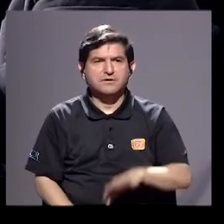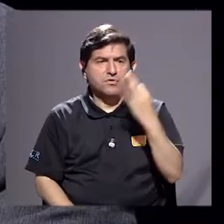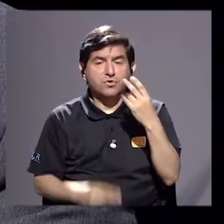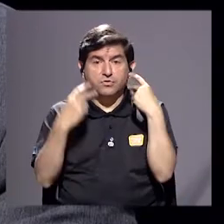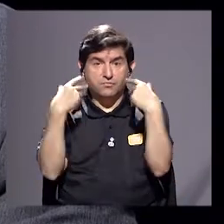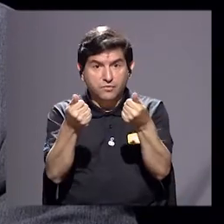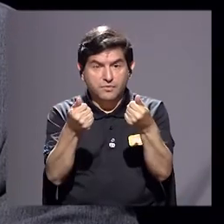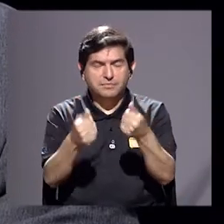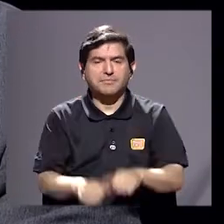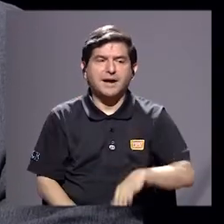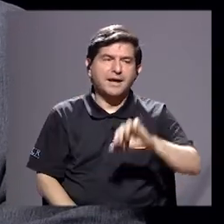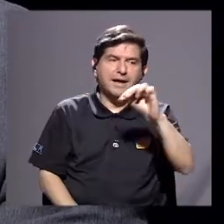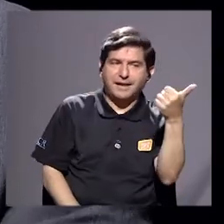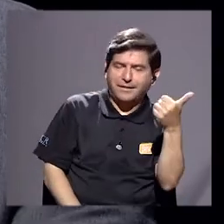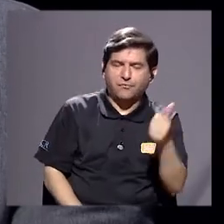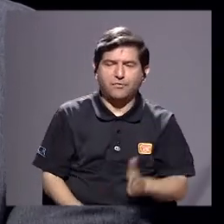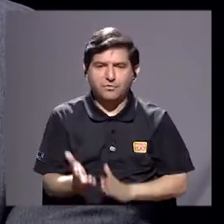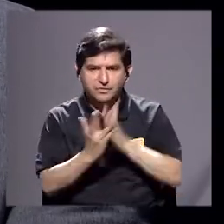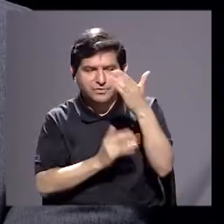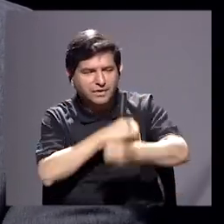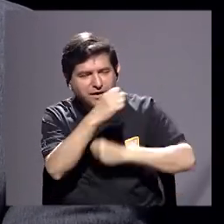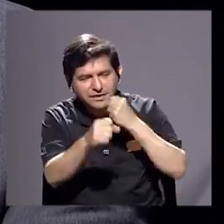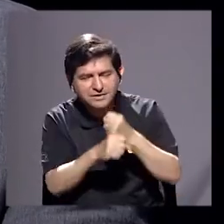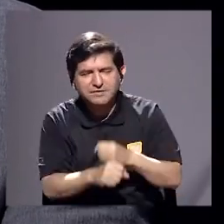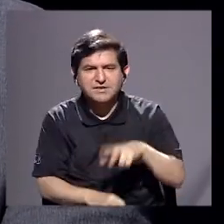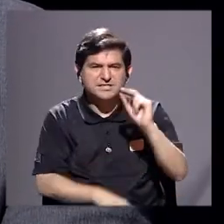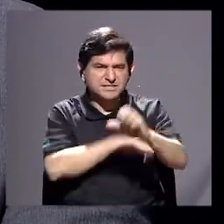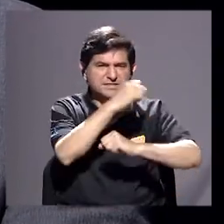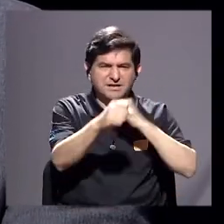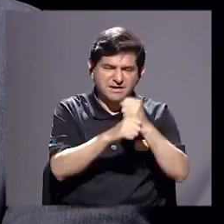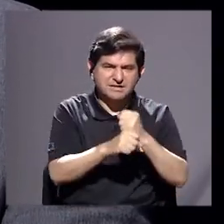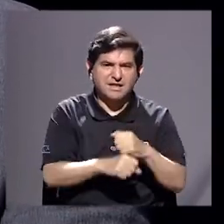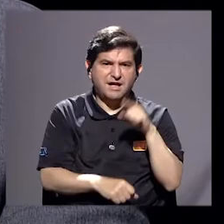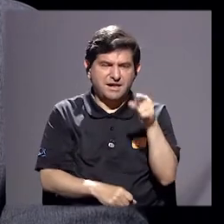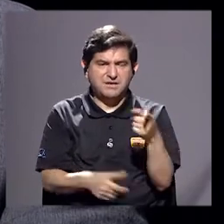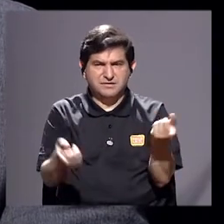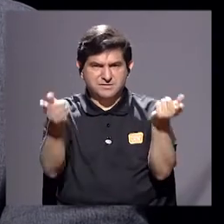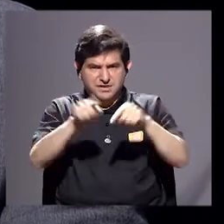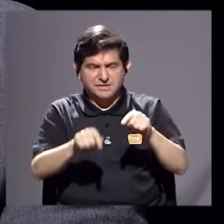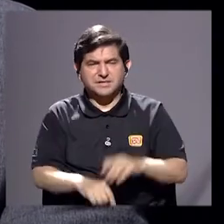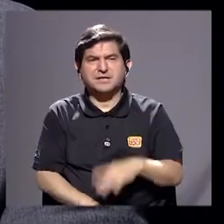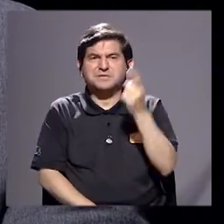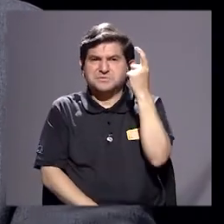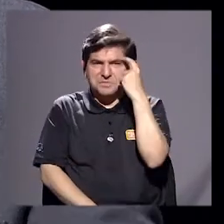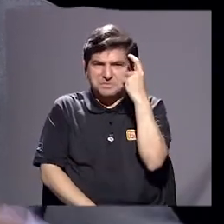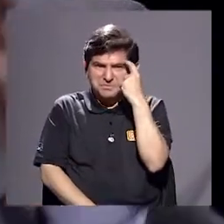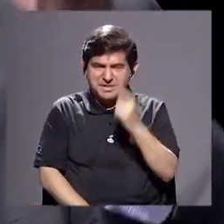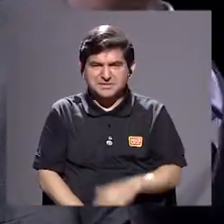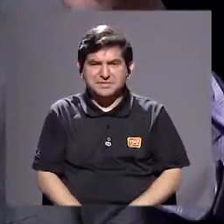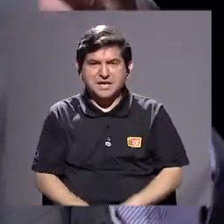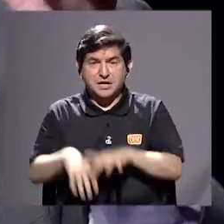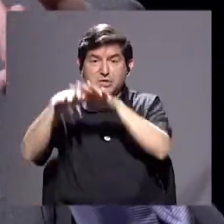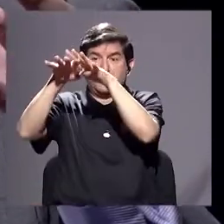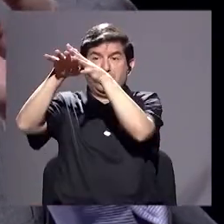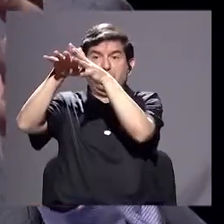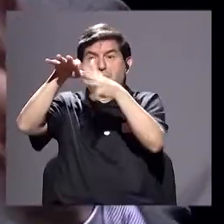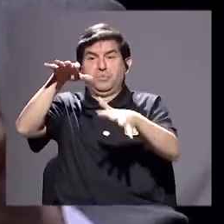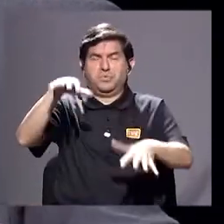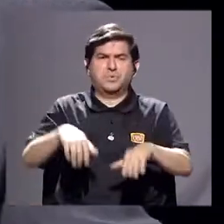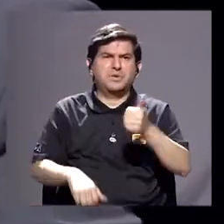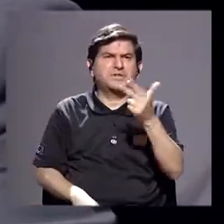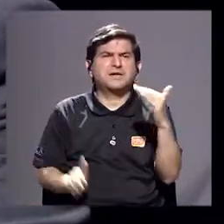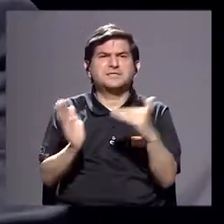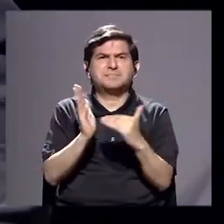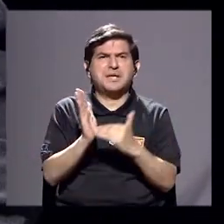súbita tapesco a través de los años hace 30 años tapes con se se pensaba que se iba a venir 13 mil